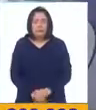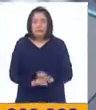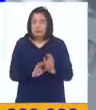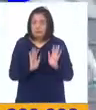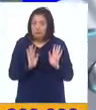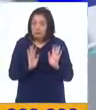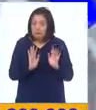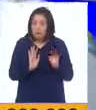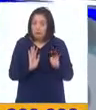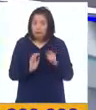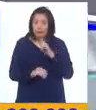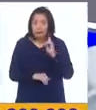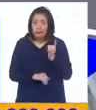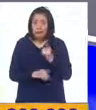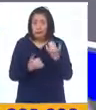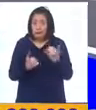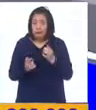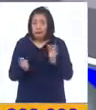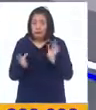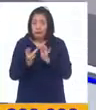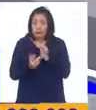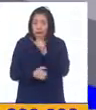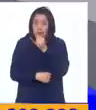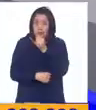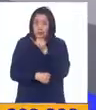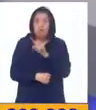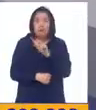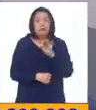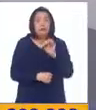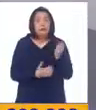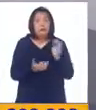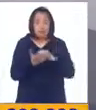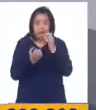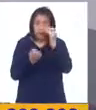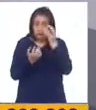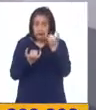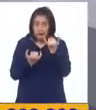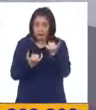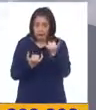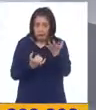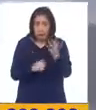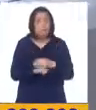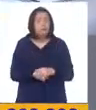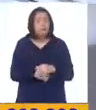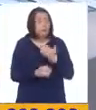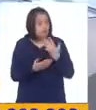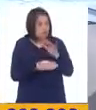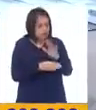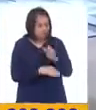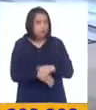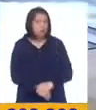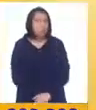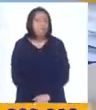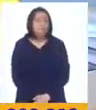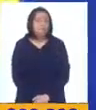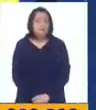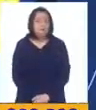Respecto de esta denuncia, nos vamos a enlazar con Ricardo Reina, que nos tiene más información actualizada. Ricardo, buenas tardes.